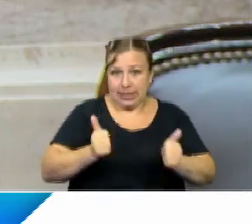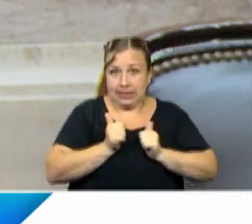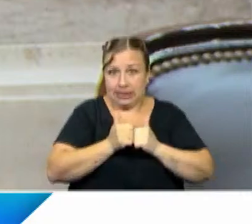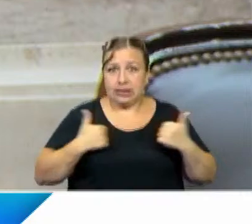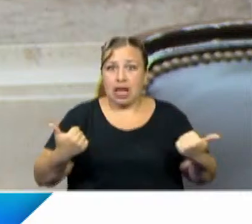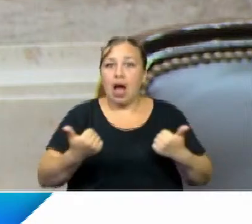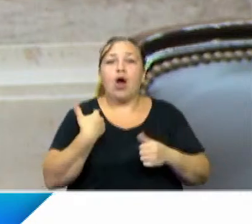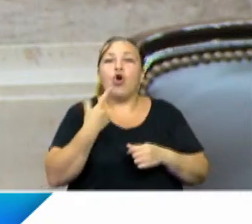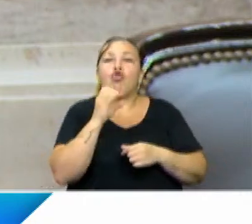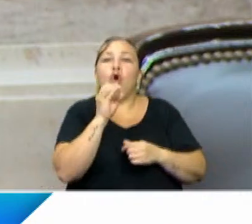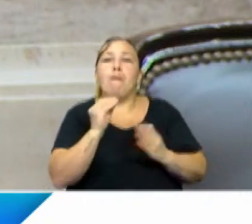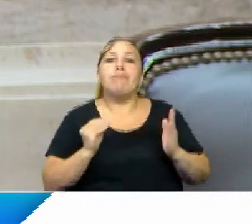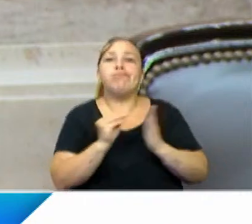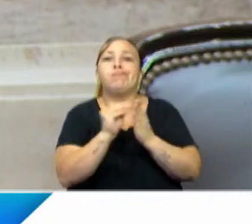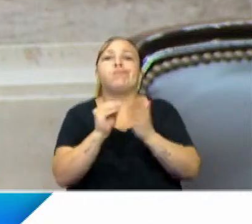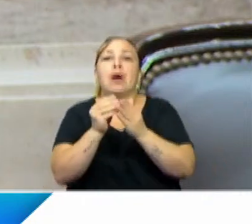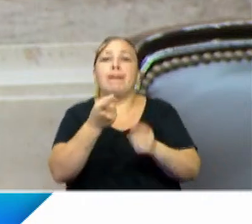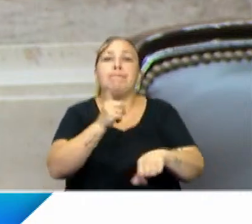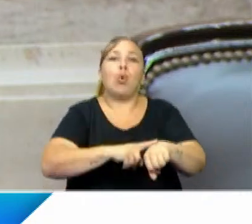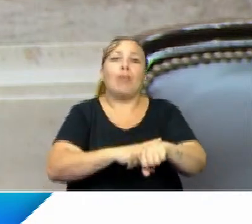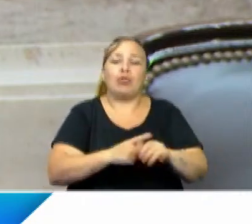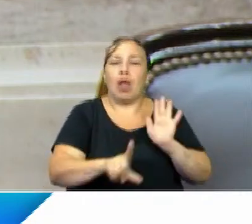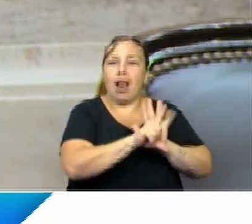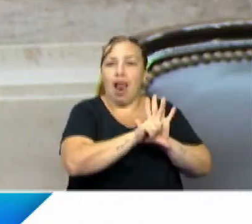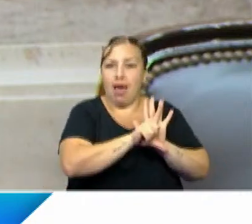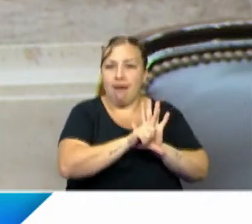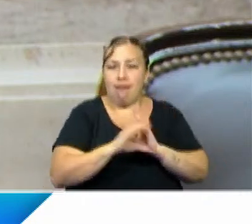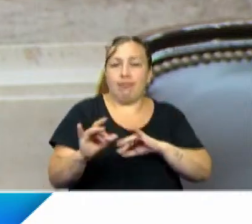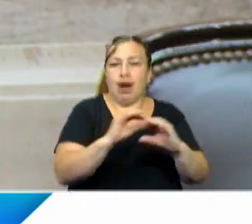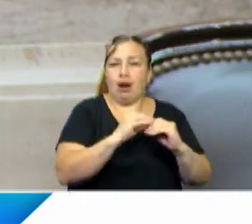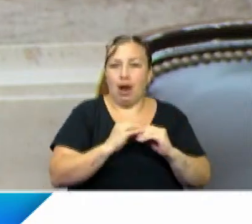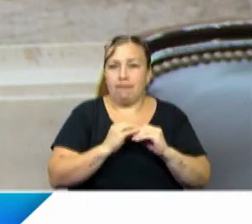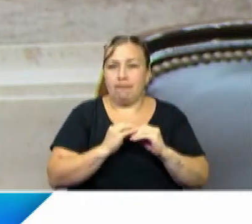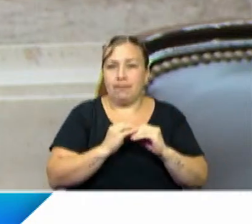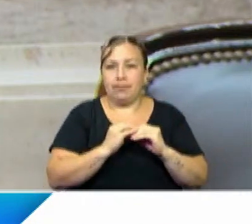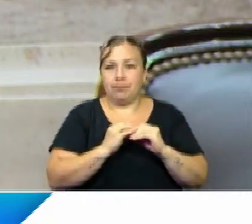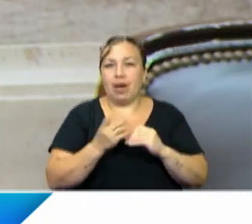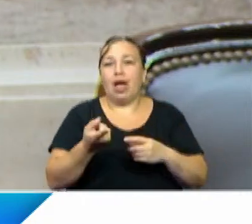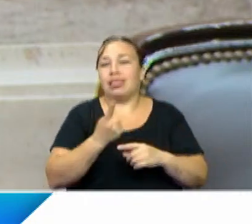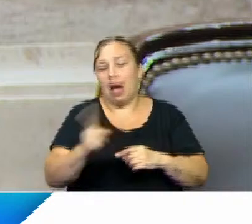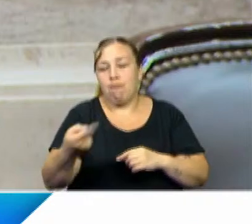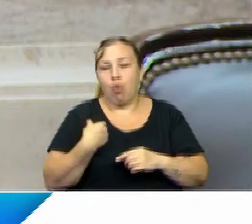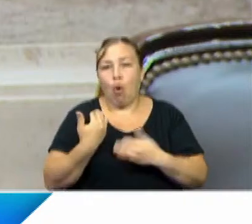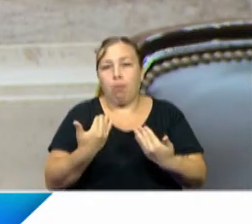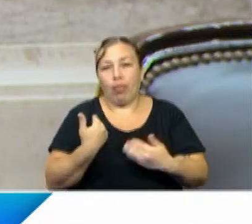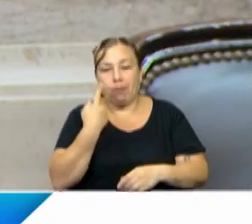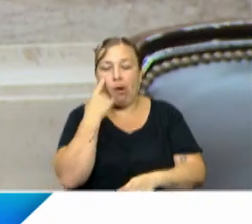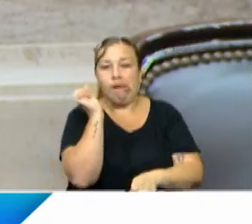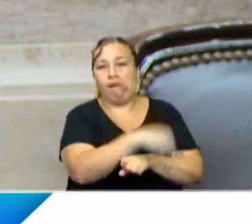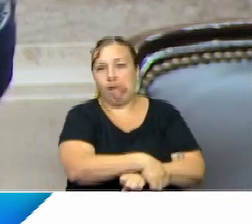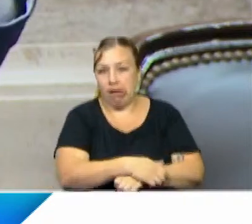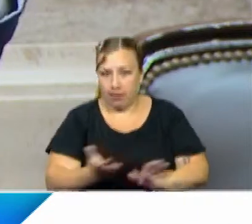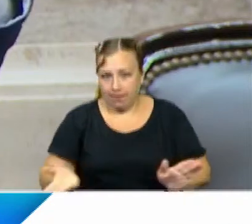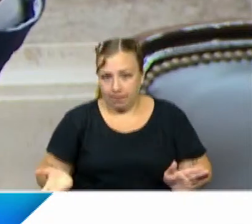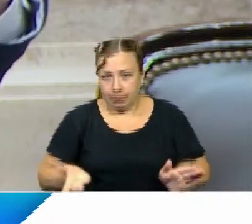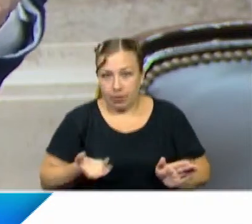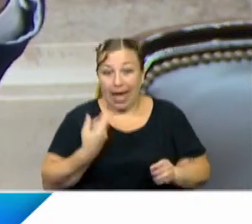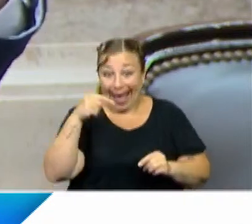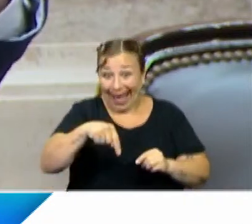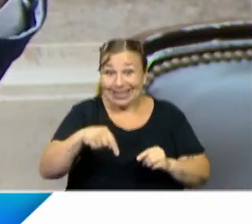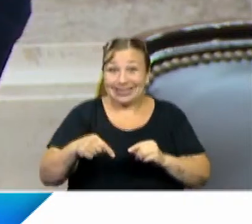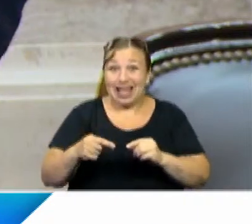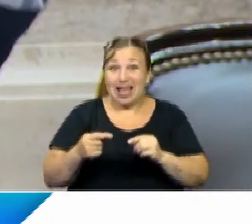nombres propios a cada ley que tratamos. Pero no nos podemos hacer los distraídos, porque este debate se viene